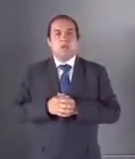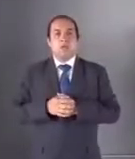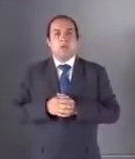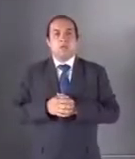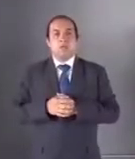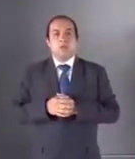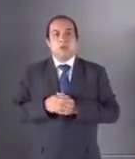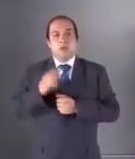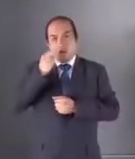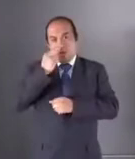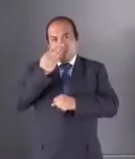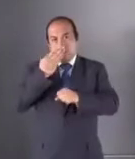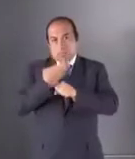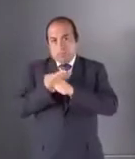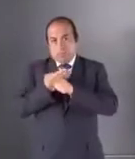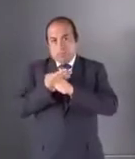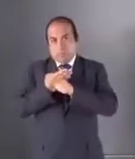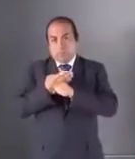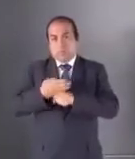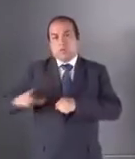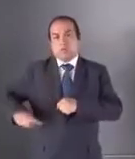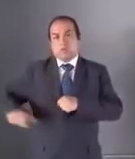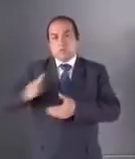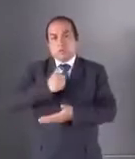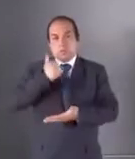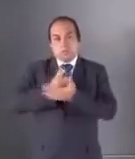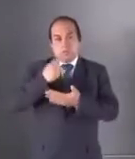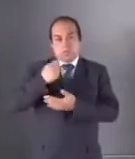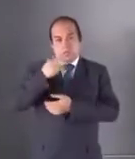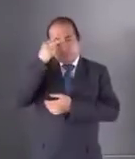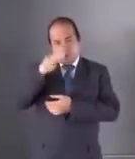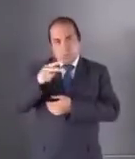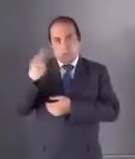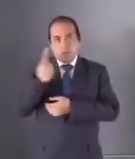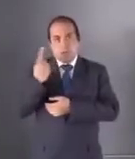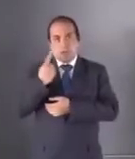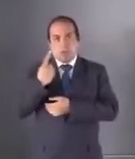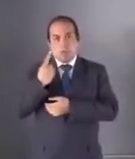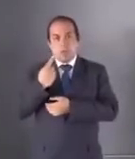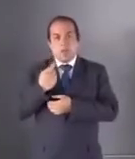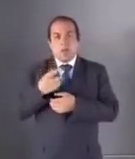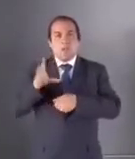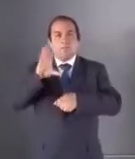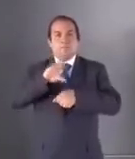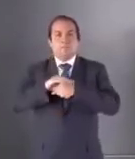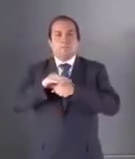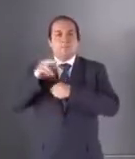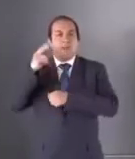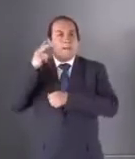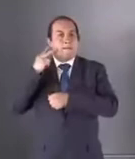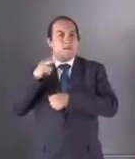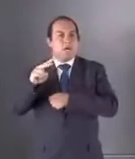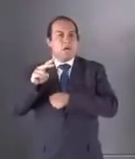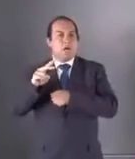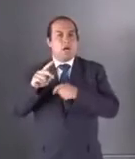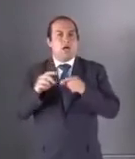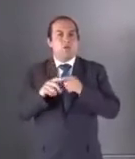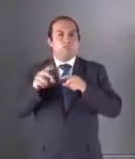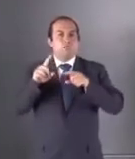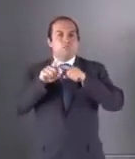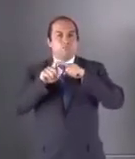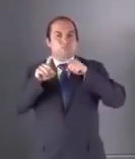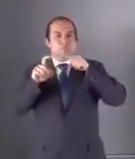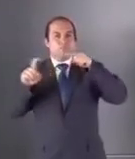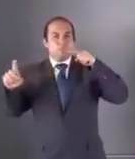de la Ciudad de México, que permitirá viajar por aire para poder llegar a la estación Indios Verdes y